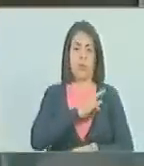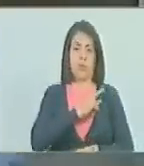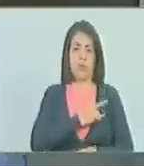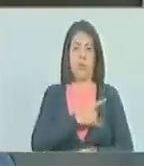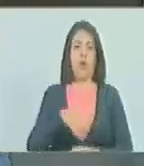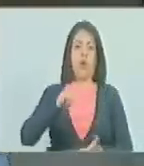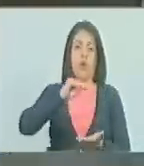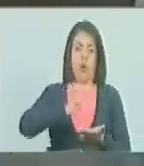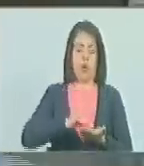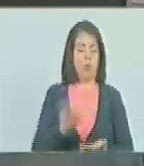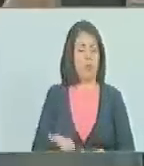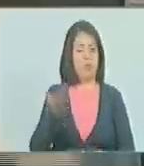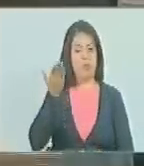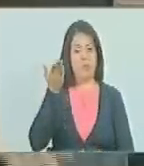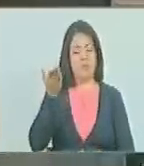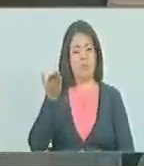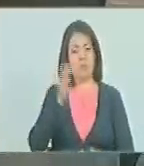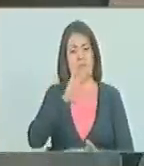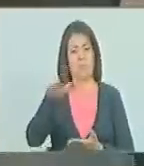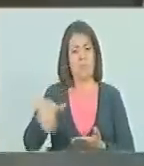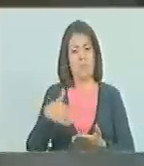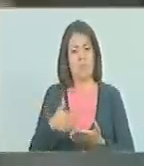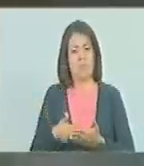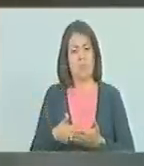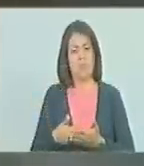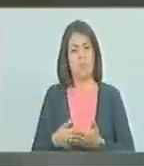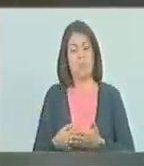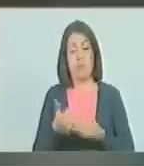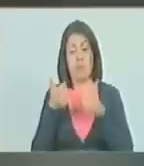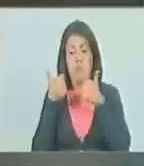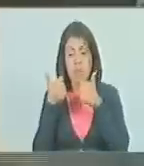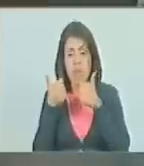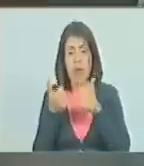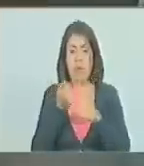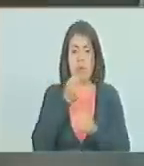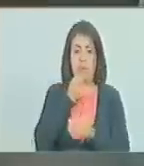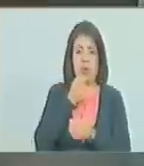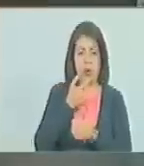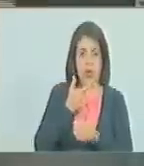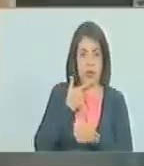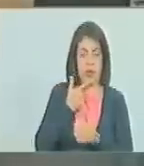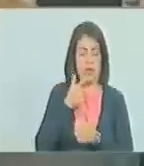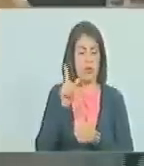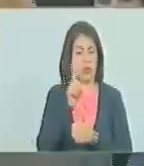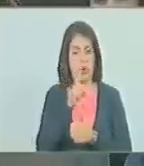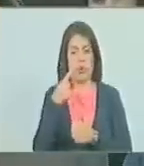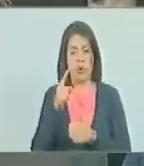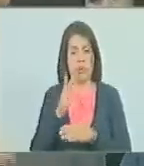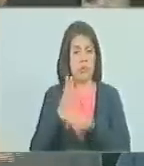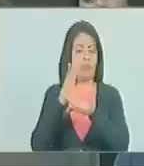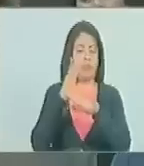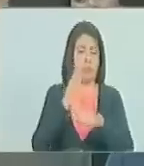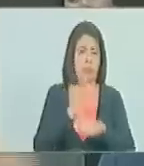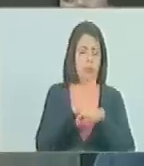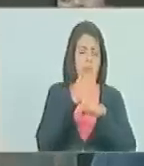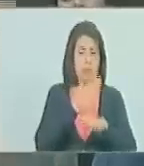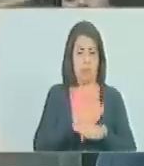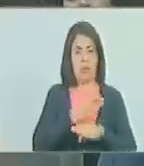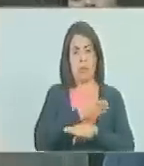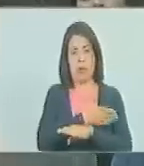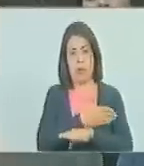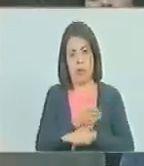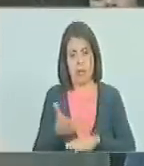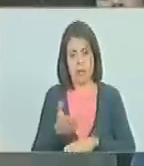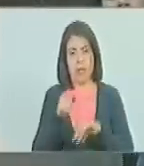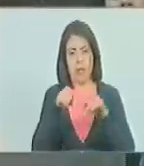se reivindicó. No todo es rosas, no todo es bonito. Tuvimos mucho retraso nuevamente